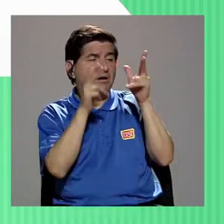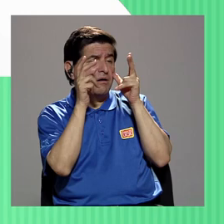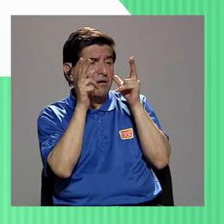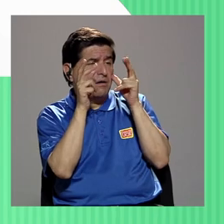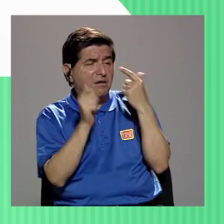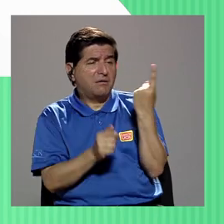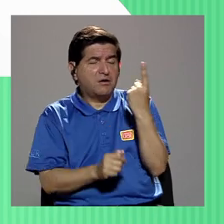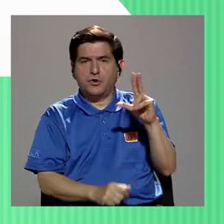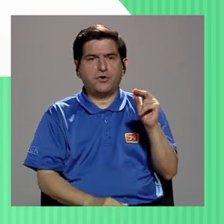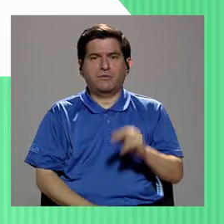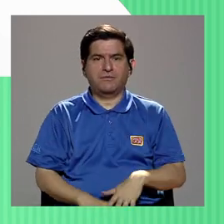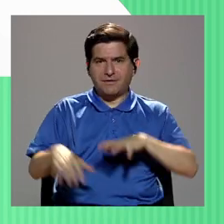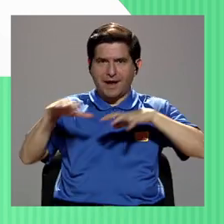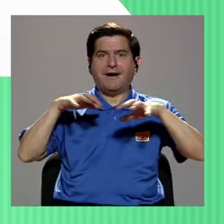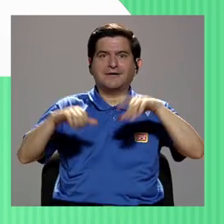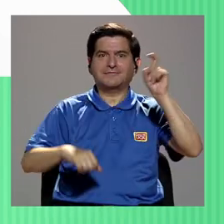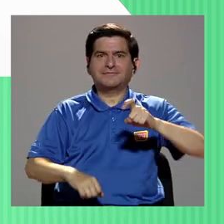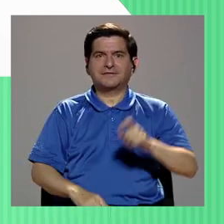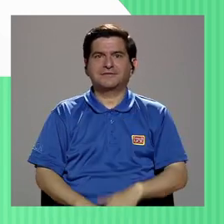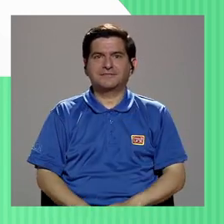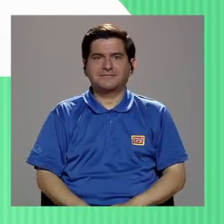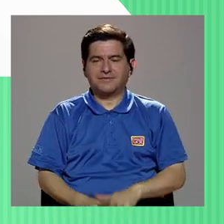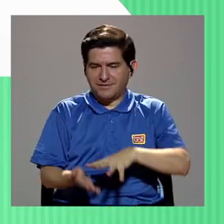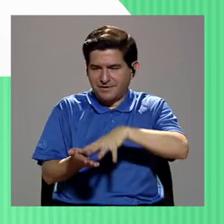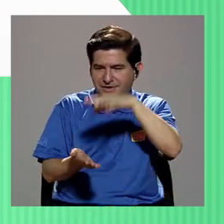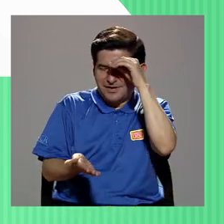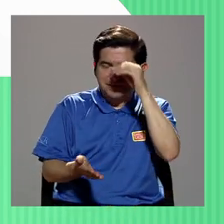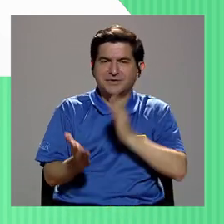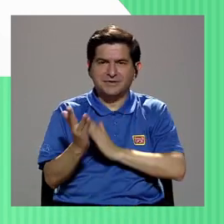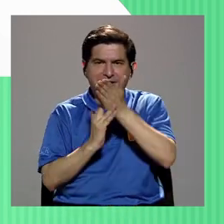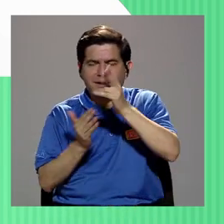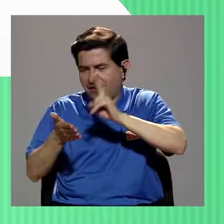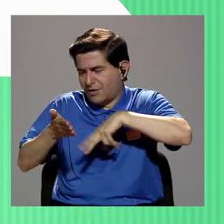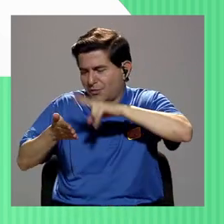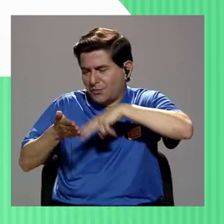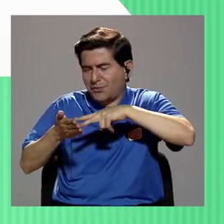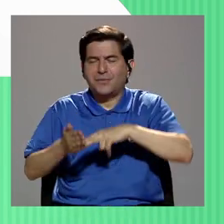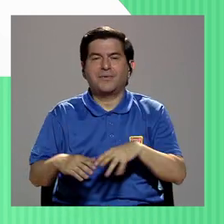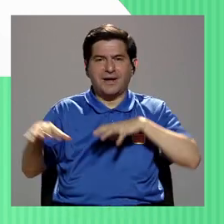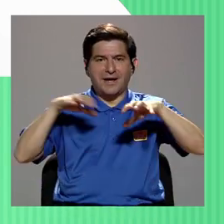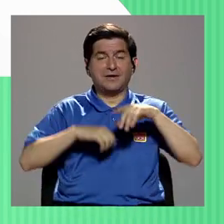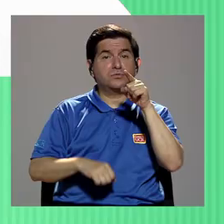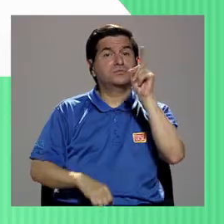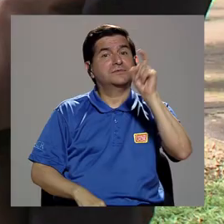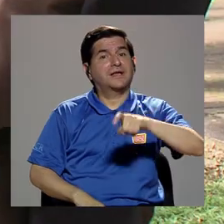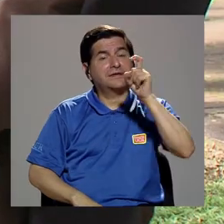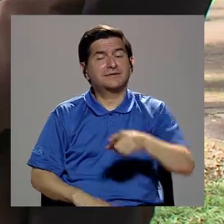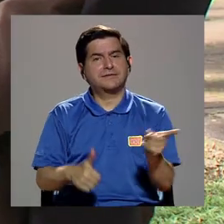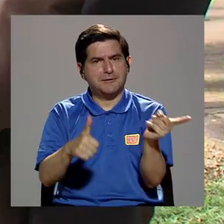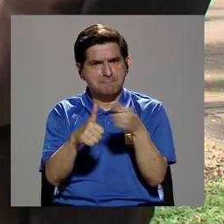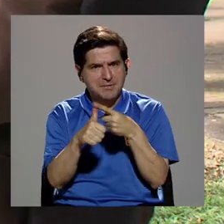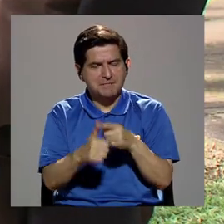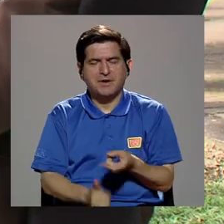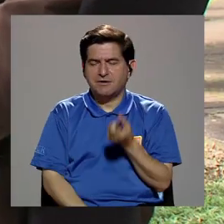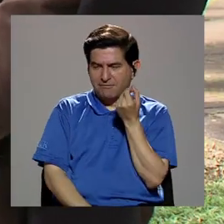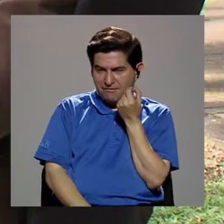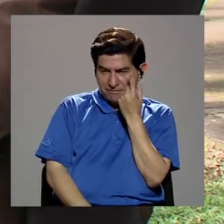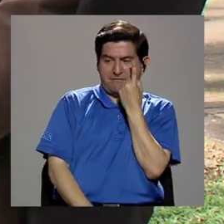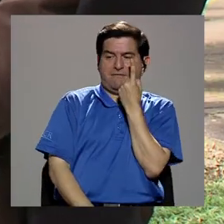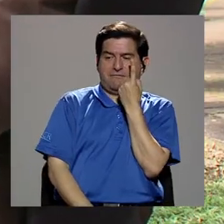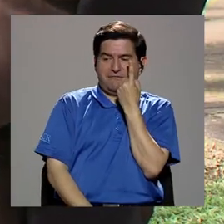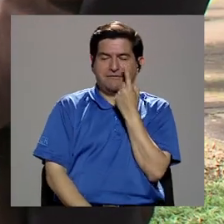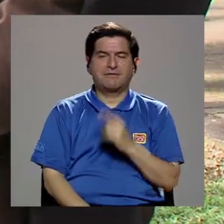fácil, sino que es activa. El aprendizaje a través de la literatura es activa. Usted tiene que primero